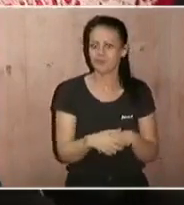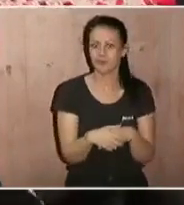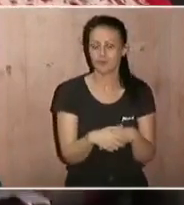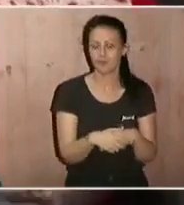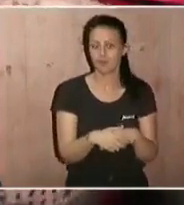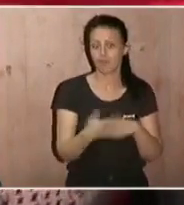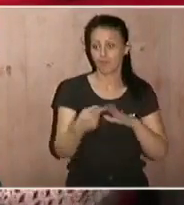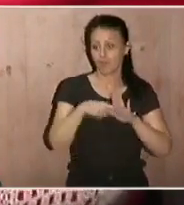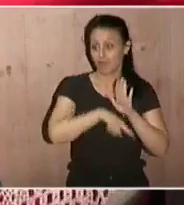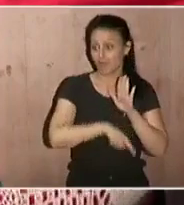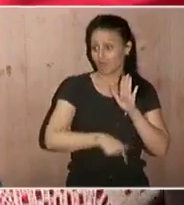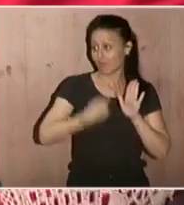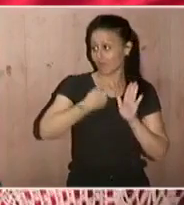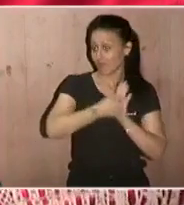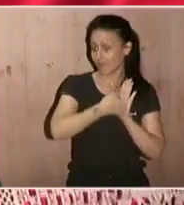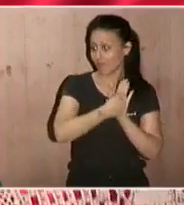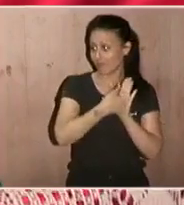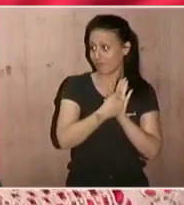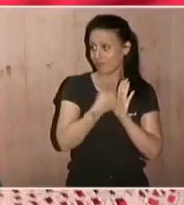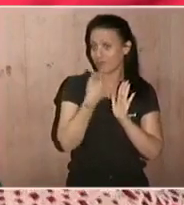calificaciones avaladas